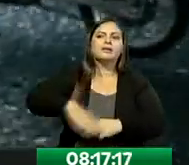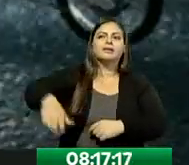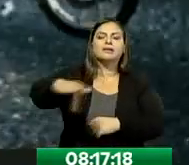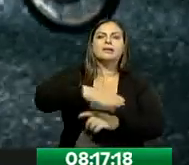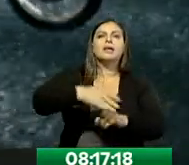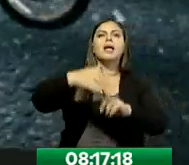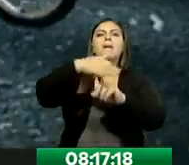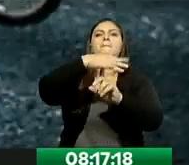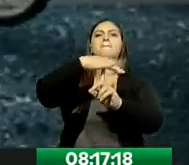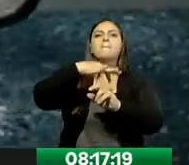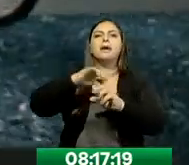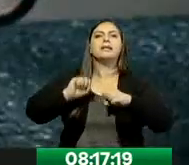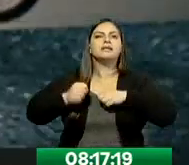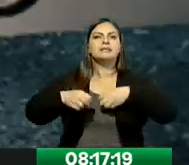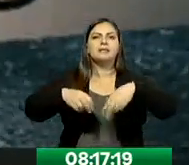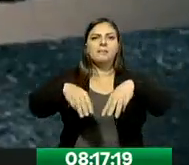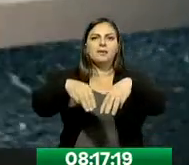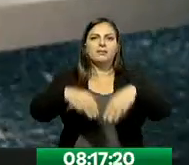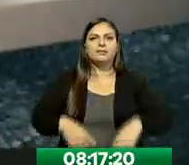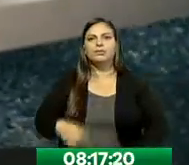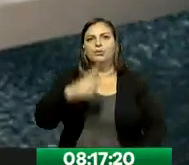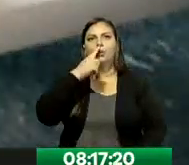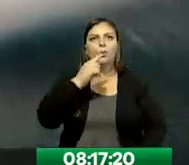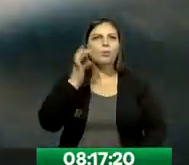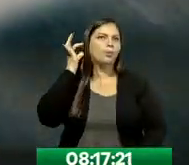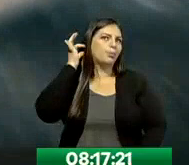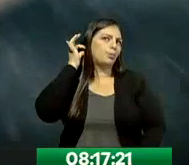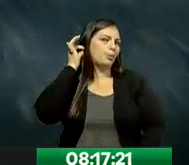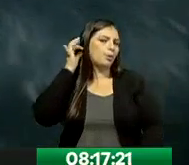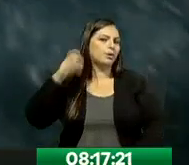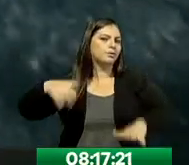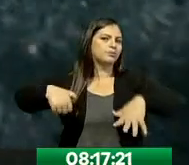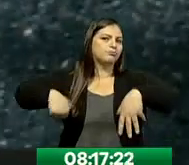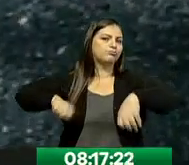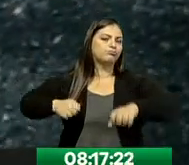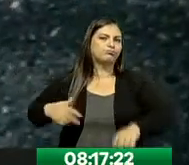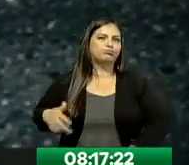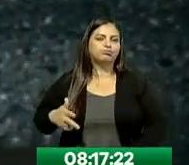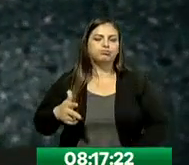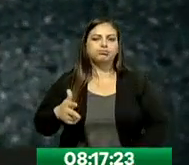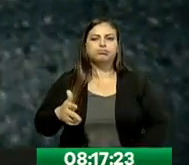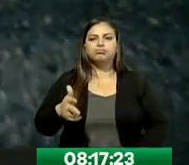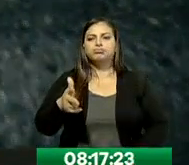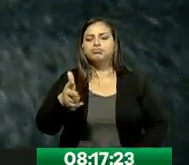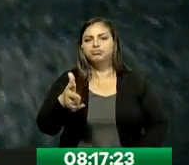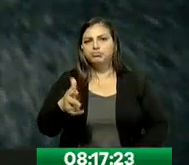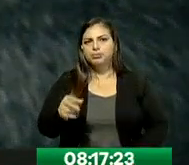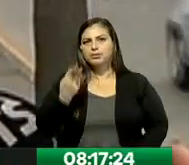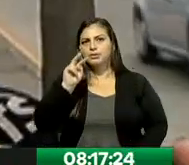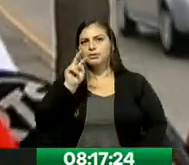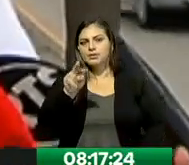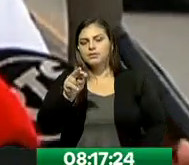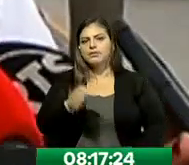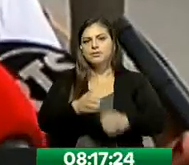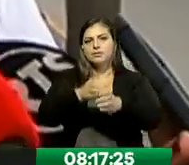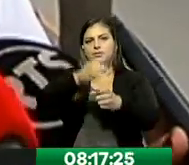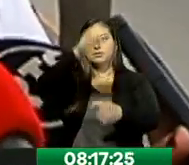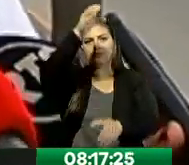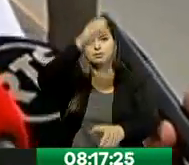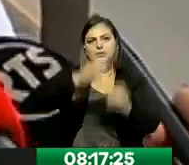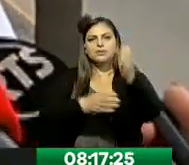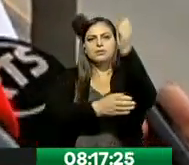una motocicleta perdió pista y se estrelló con un poste de energía eléctrica. El accidente es de tipología pérdida de